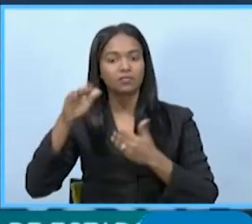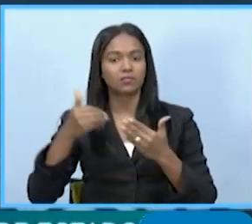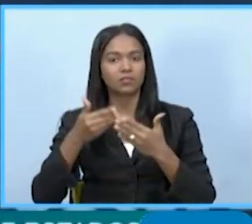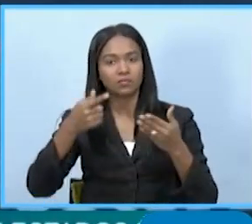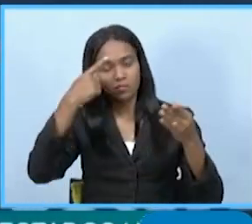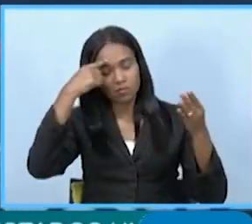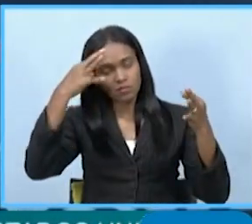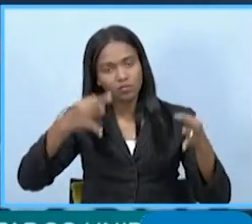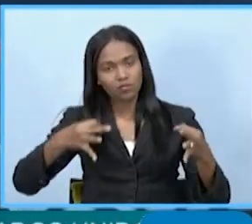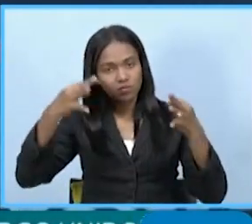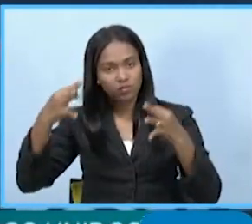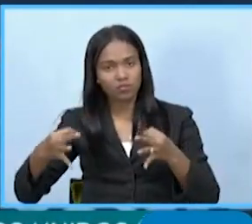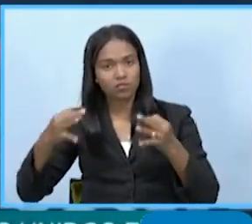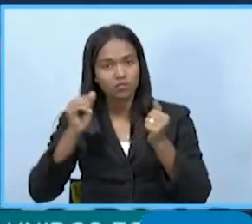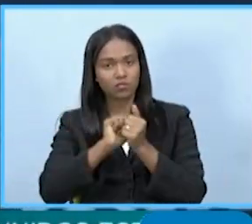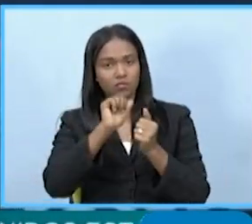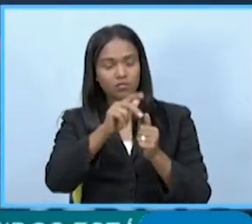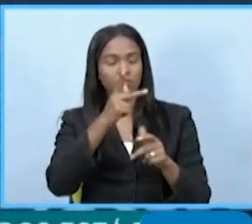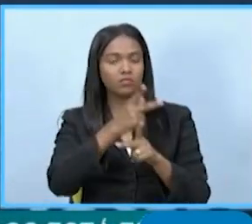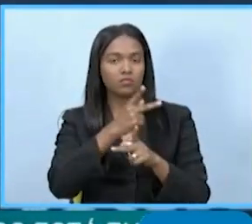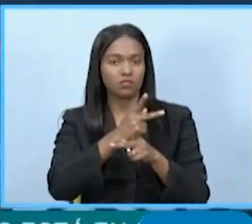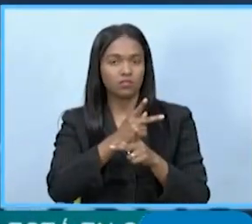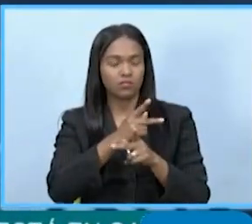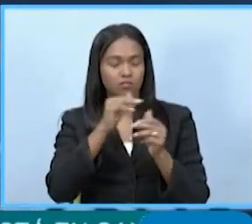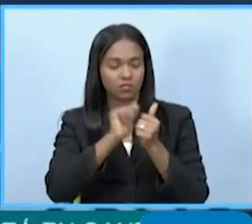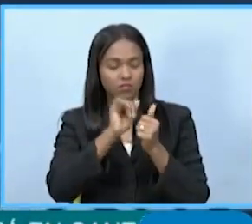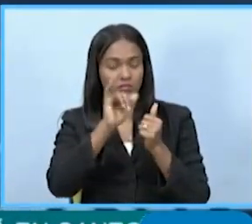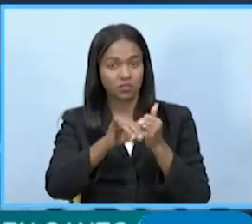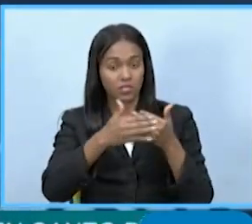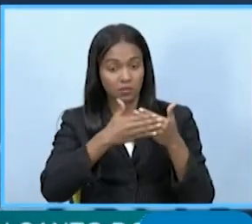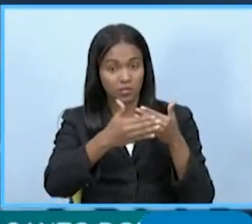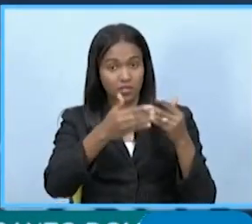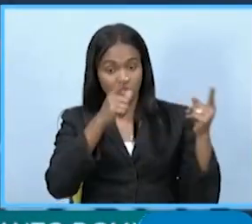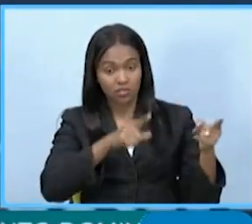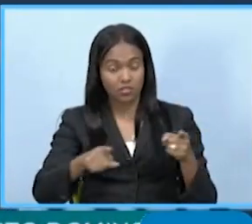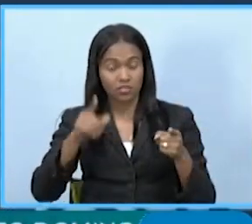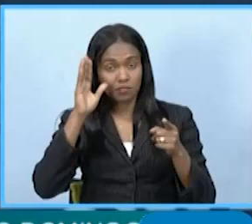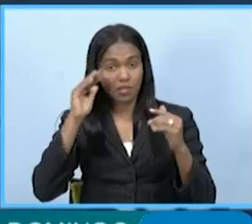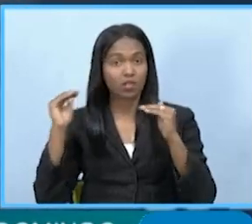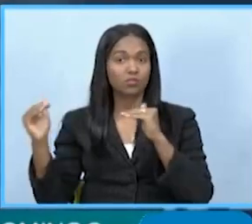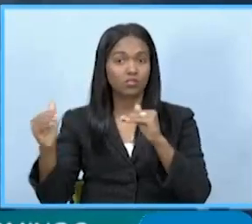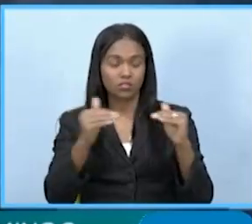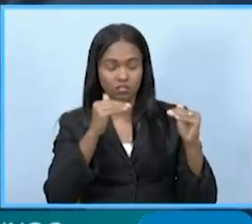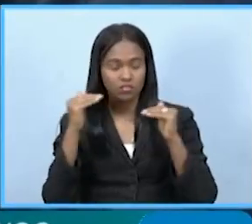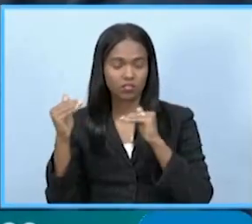medidas precautorias, envían cantidades de unidades a todos los sitios